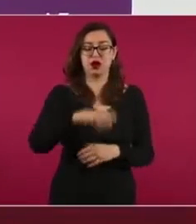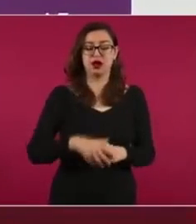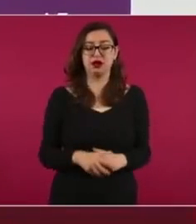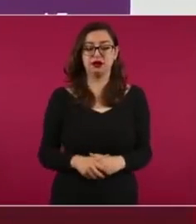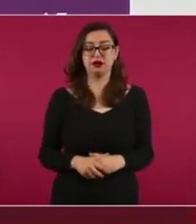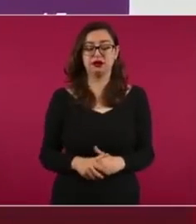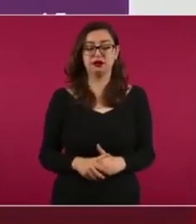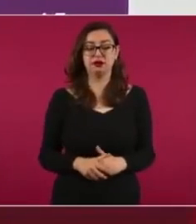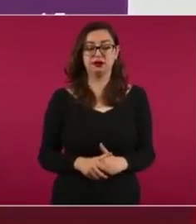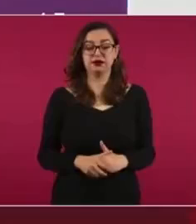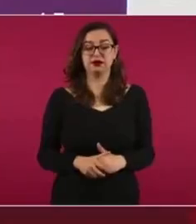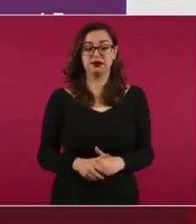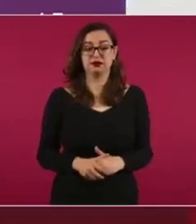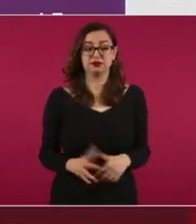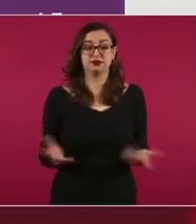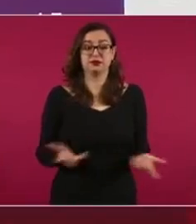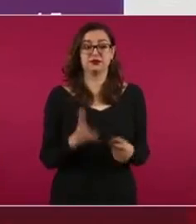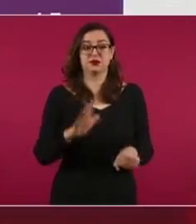Y eso